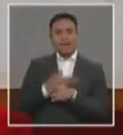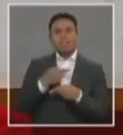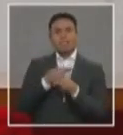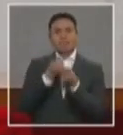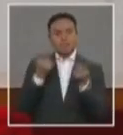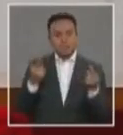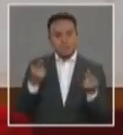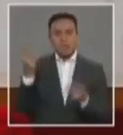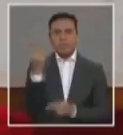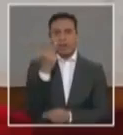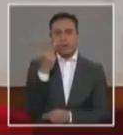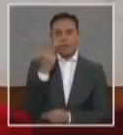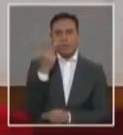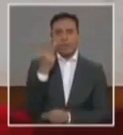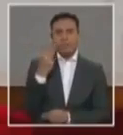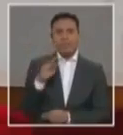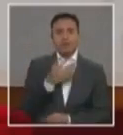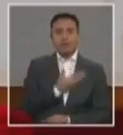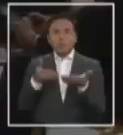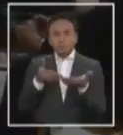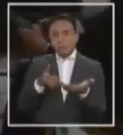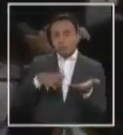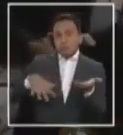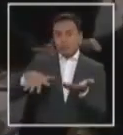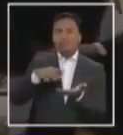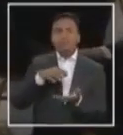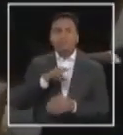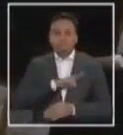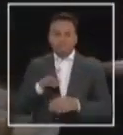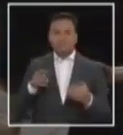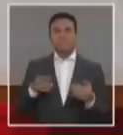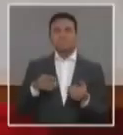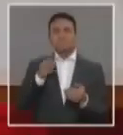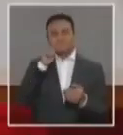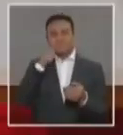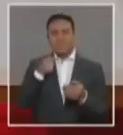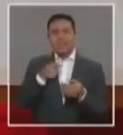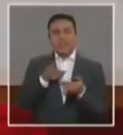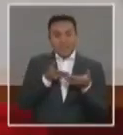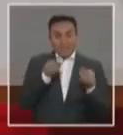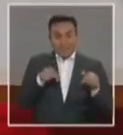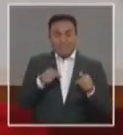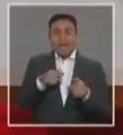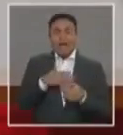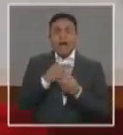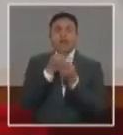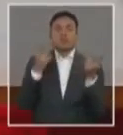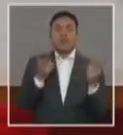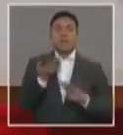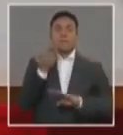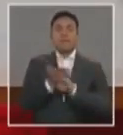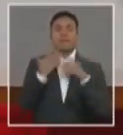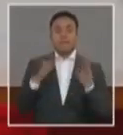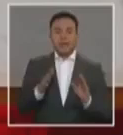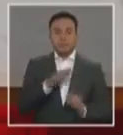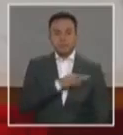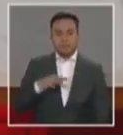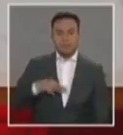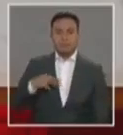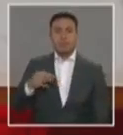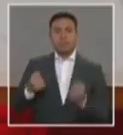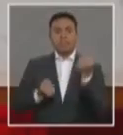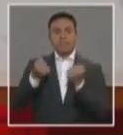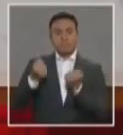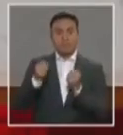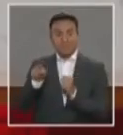propia democracia generado Por quienes nos lideran eh yo espero que el gobierno esté a la altura y espero que el presidente de la república esté a la altura de ser un líder